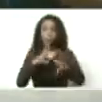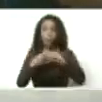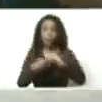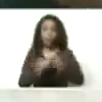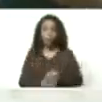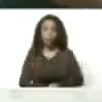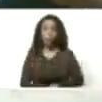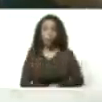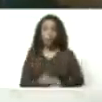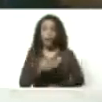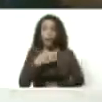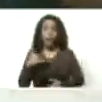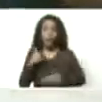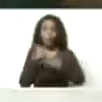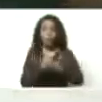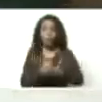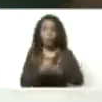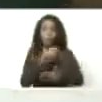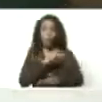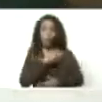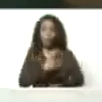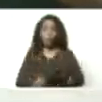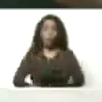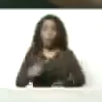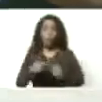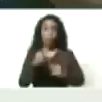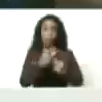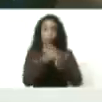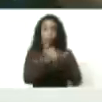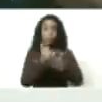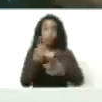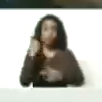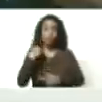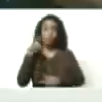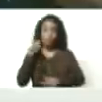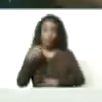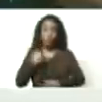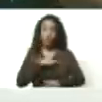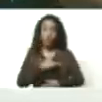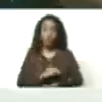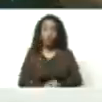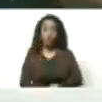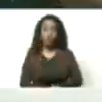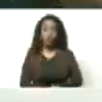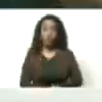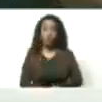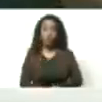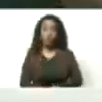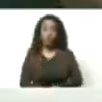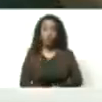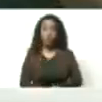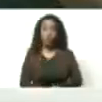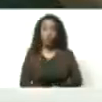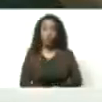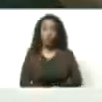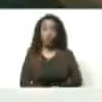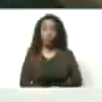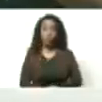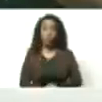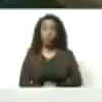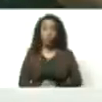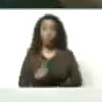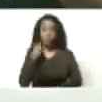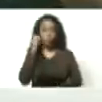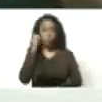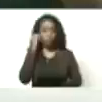presidente queremos ayudarlos mi señor presidente pero queremos que usted nos ayude también a nosotros y también a nosotros